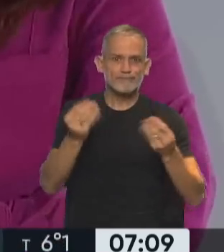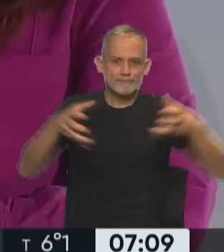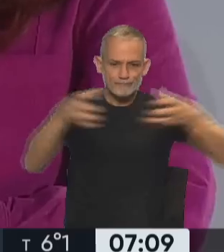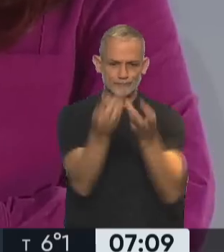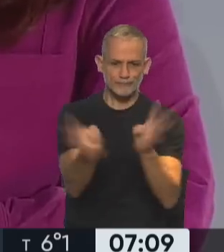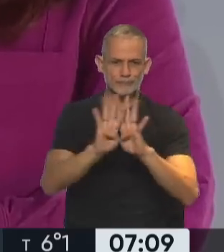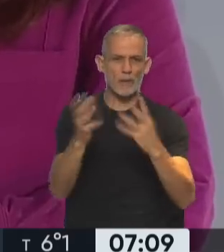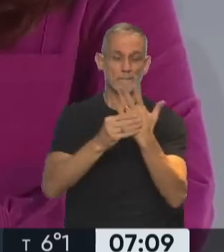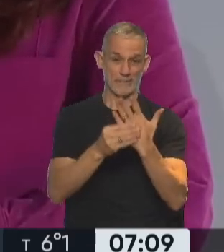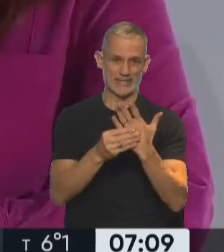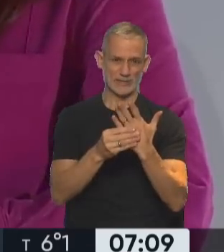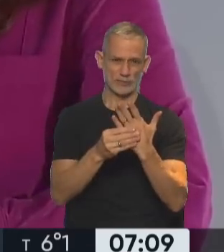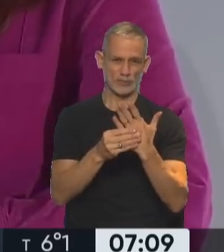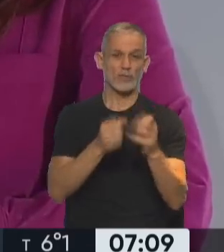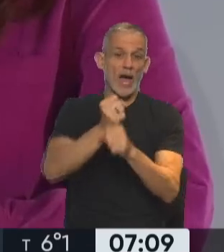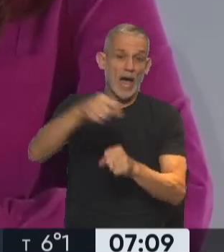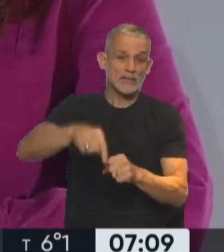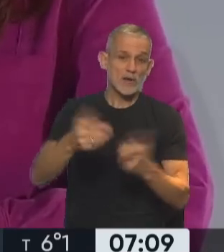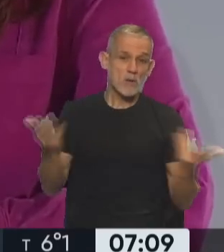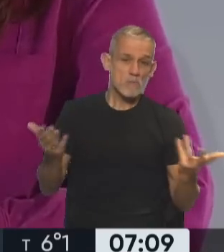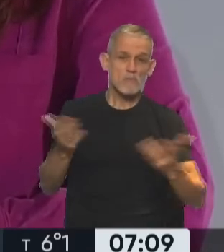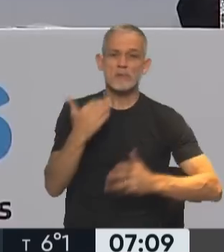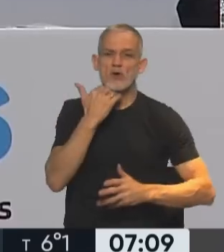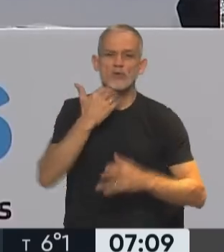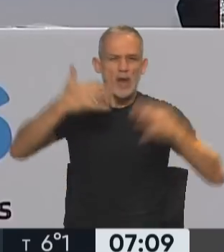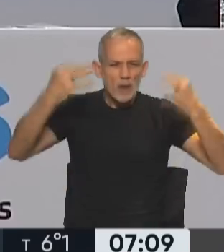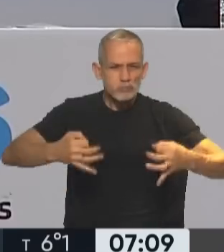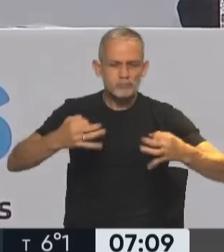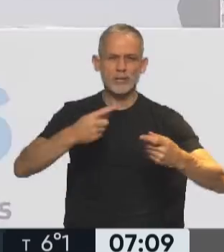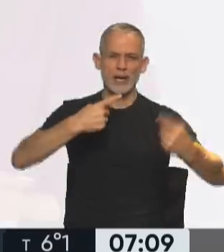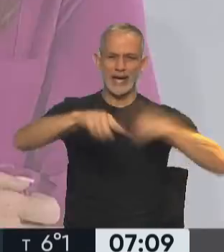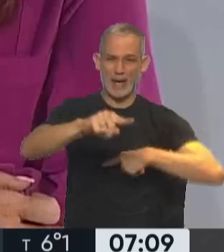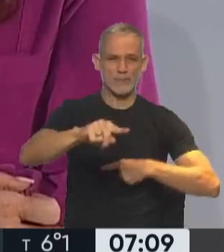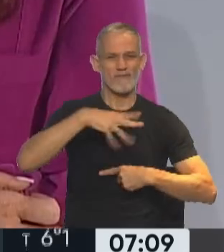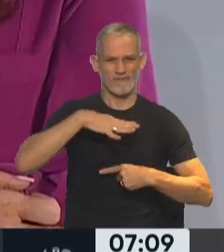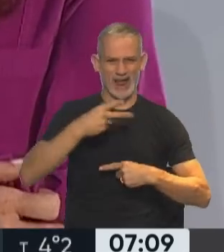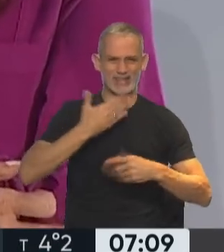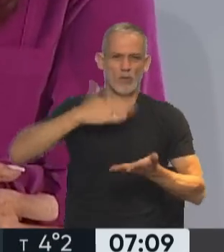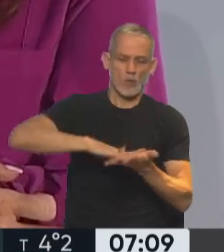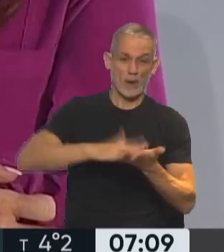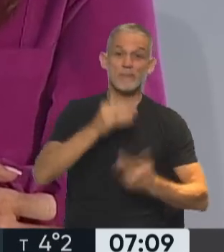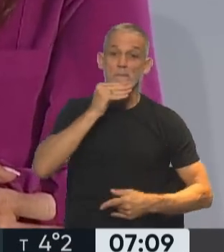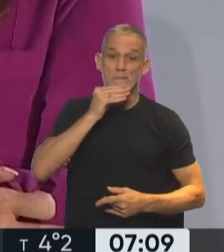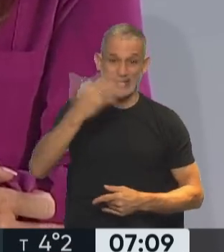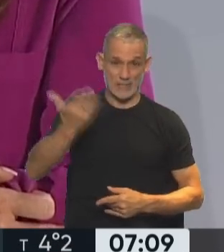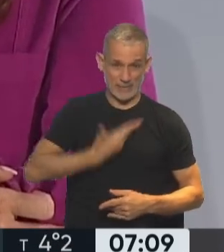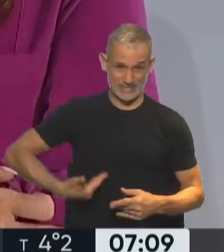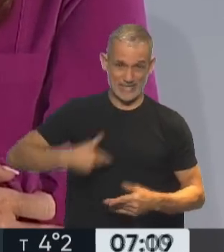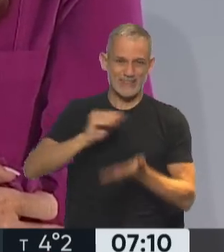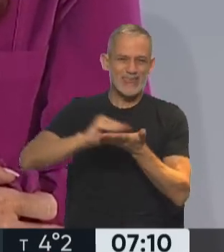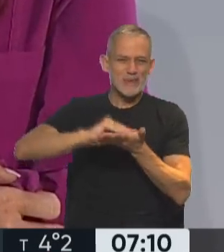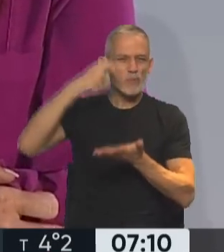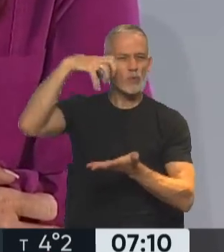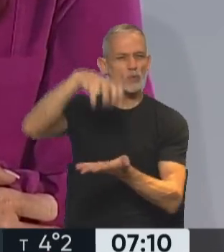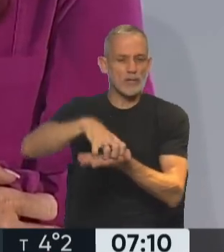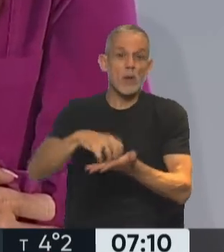gabinete. Hasta el momento no se ha concretado, ¿sí?, el cambio de ministro. Y allí se mencionaba a Sergio Massa, el presidente de la Cámara Baja, como